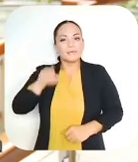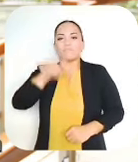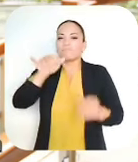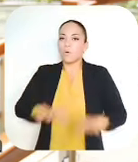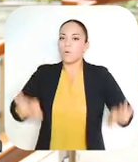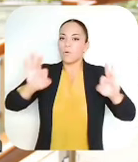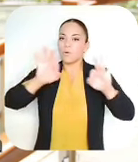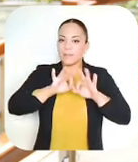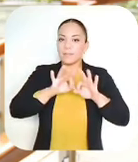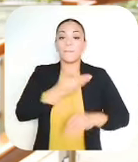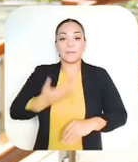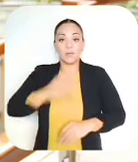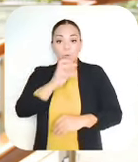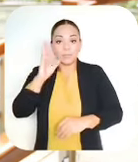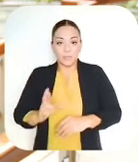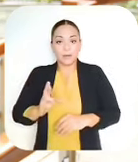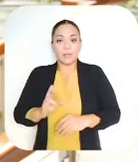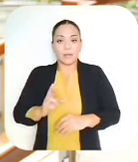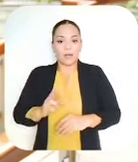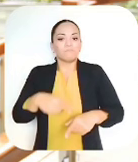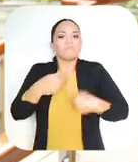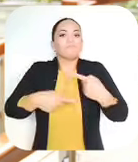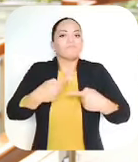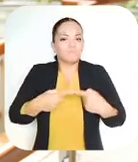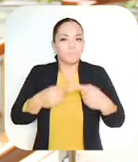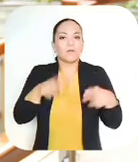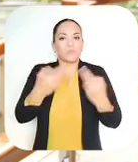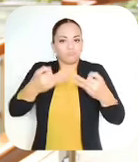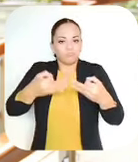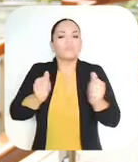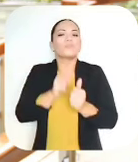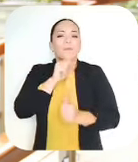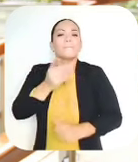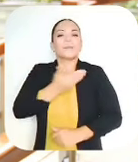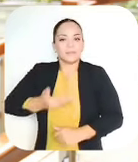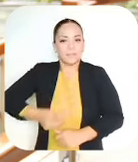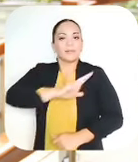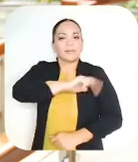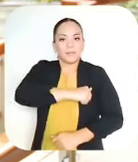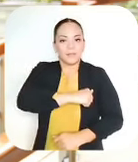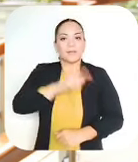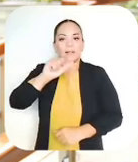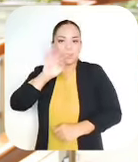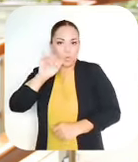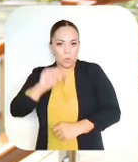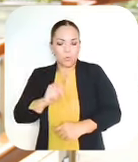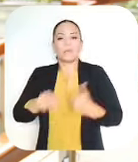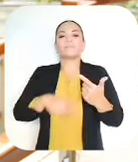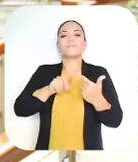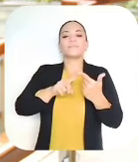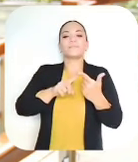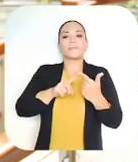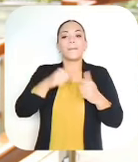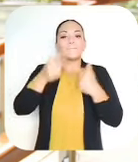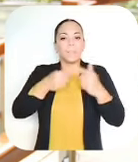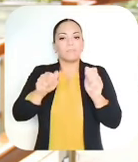cual el presidente de la República sostendrá reuniones con el presidente de Letonia, el presidente del Parlamento de esa República y